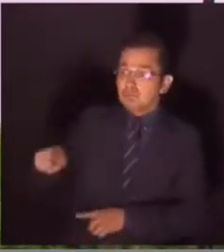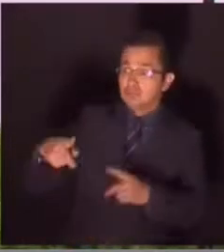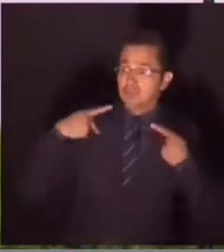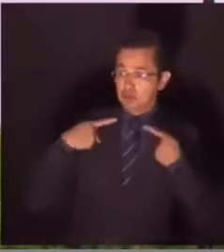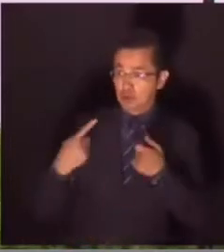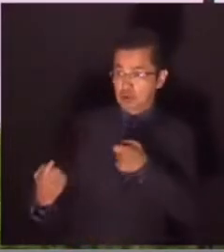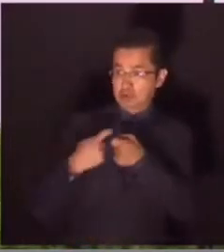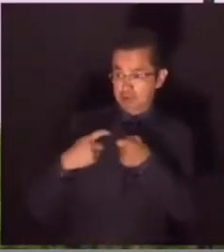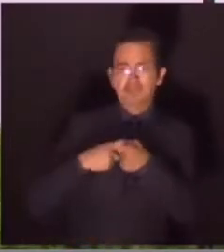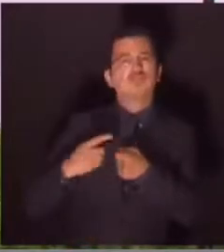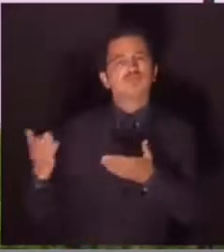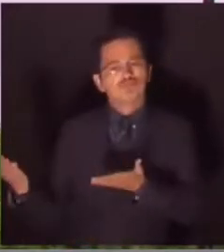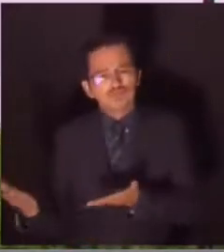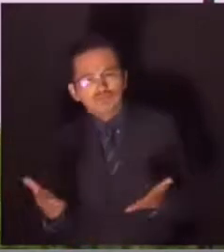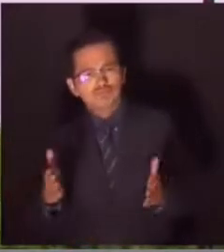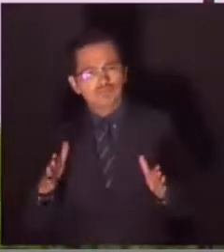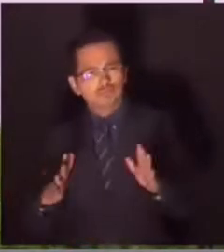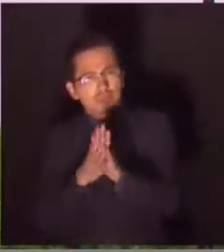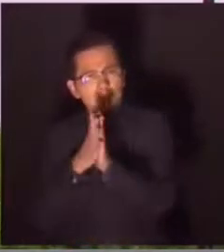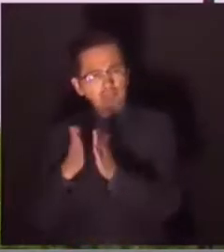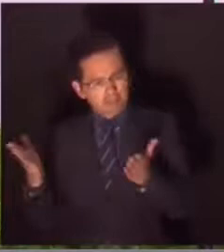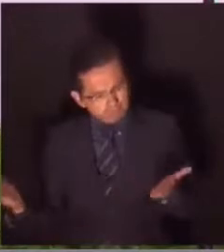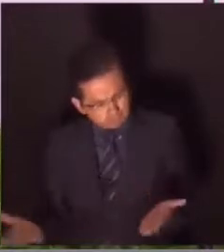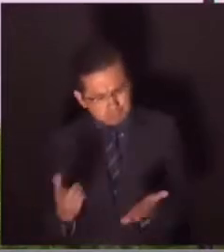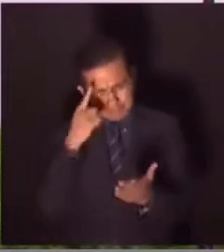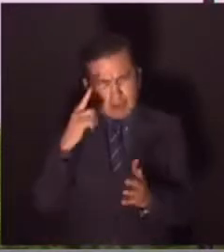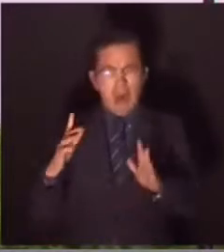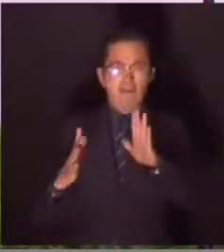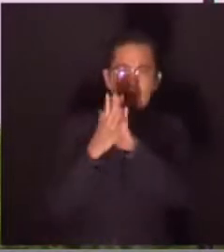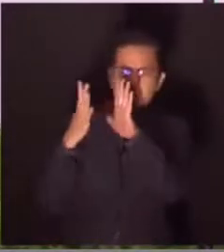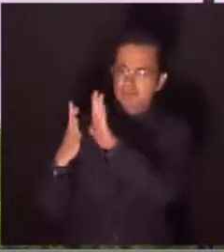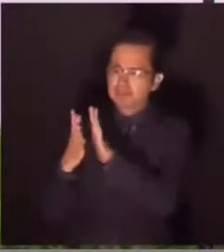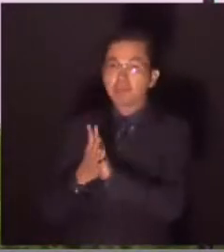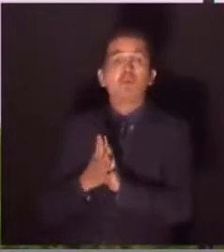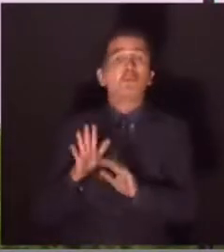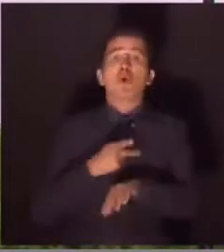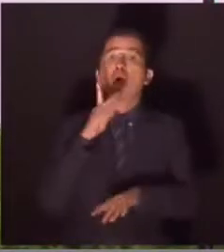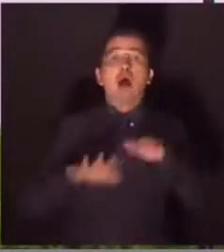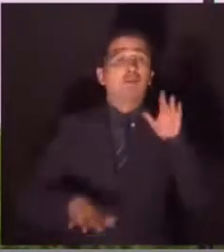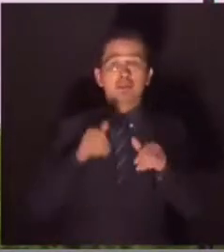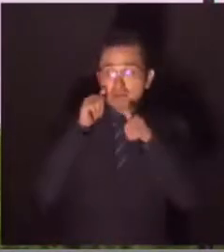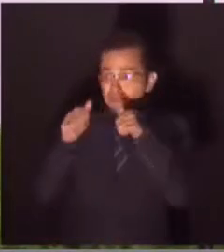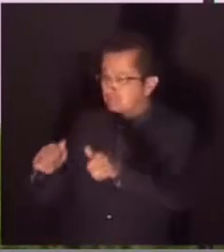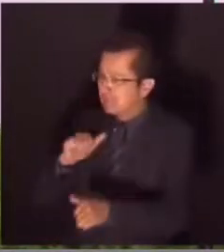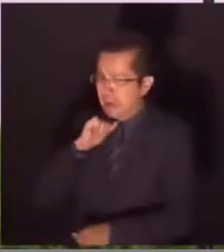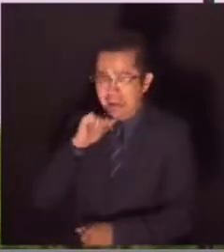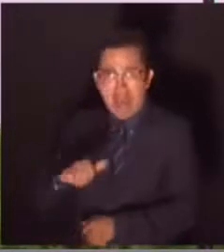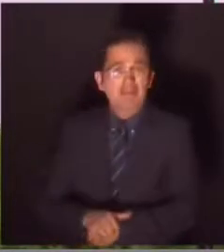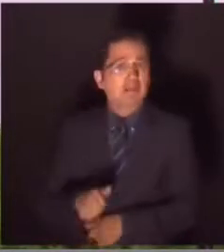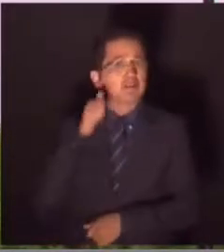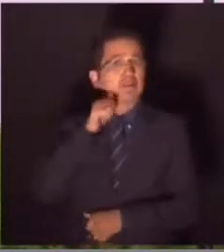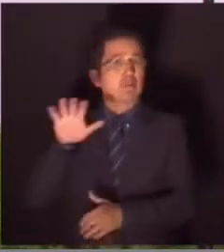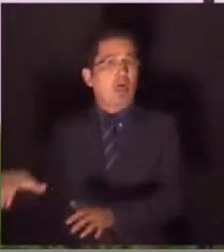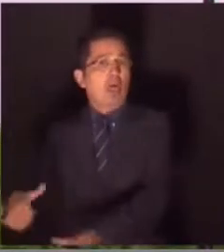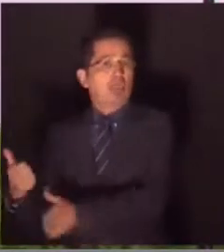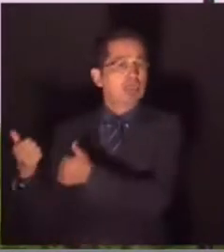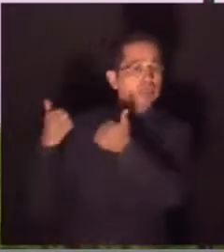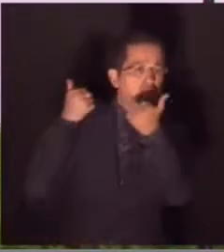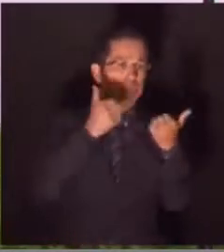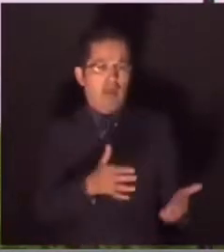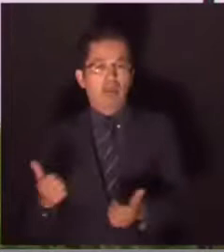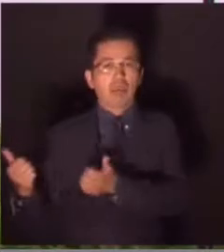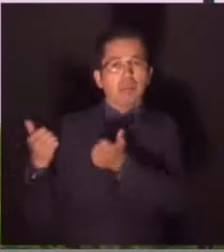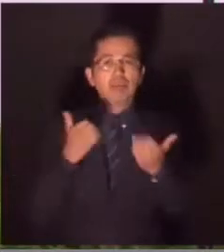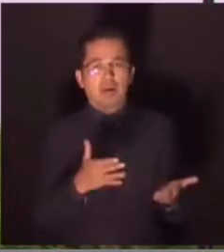a ustedes que nos están viendo y que no han sido escuchados, a ustedes que son acarreados y que en un evento de media hora, de 40